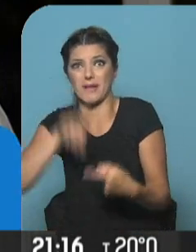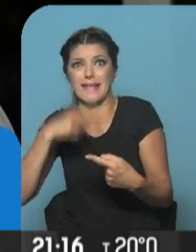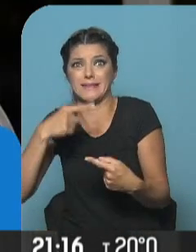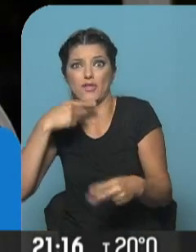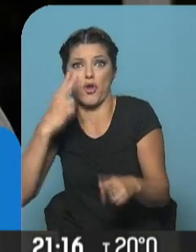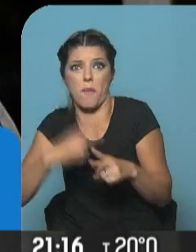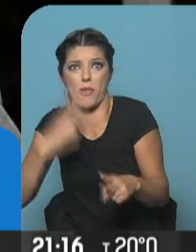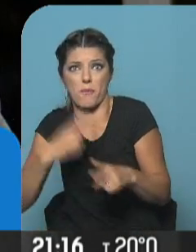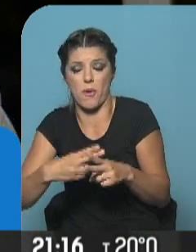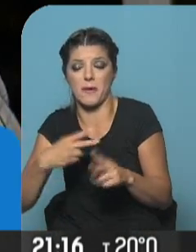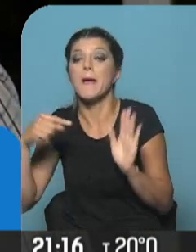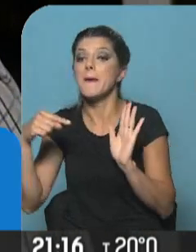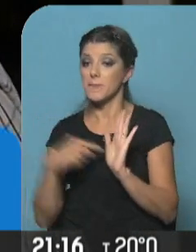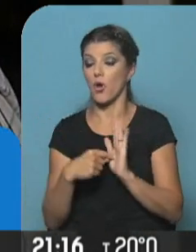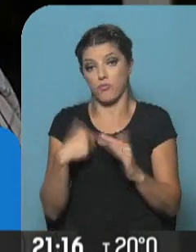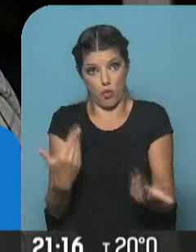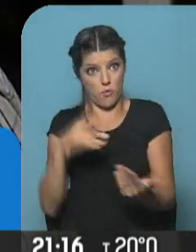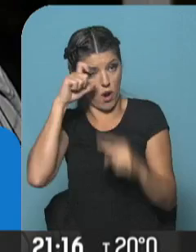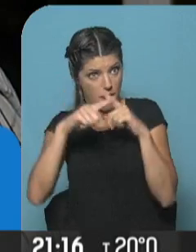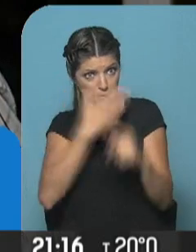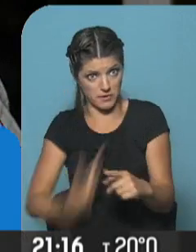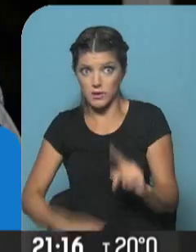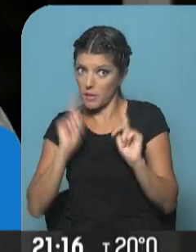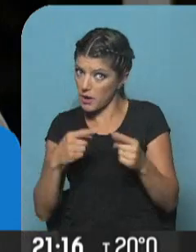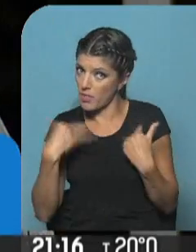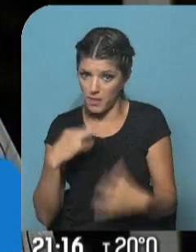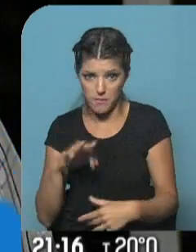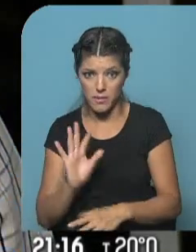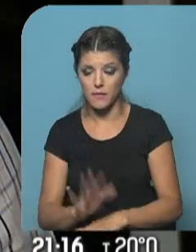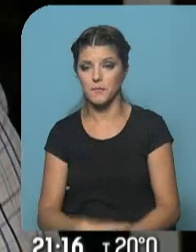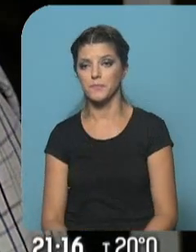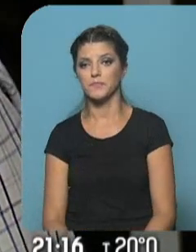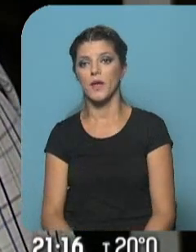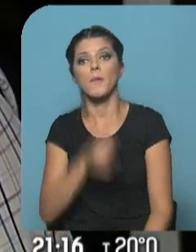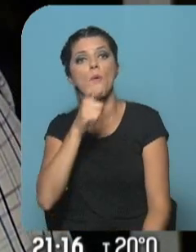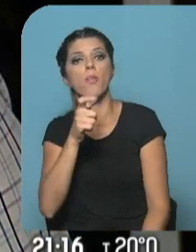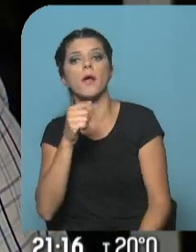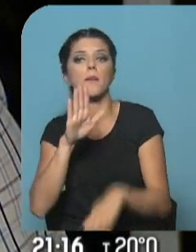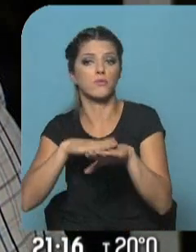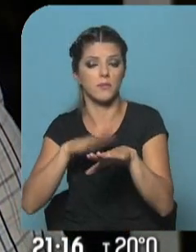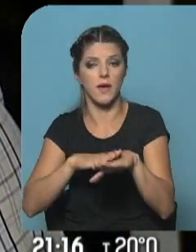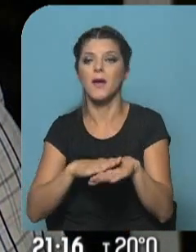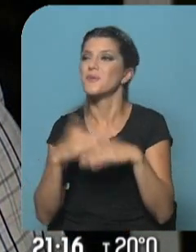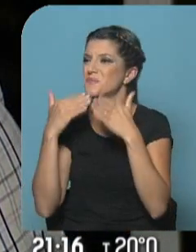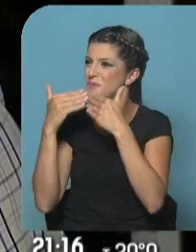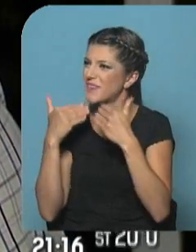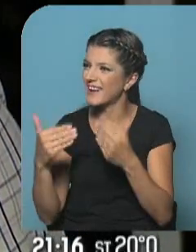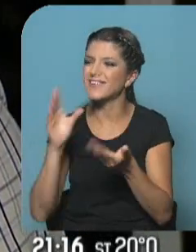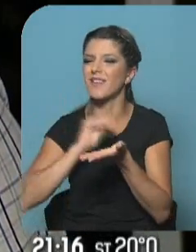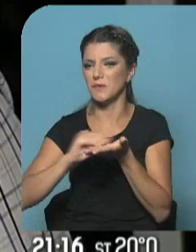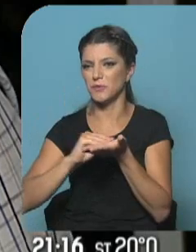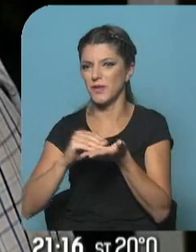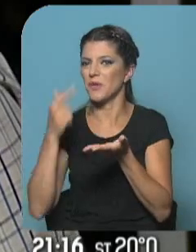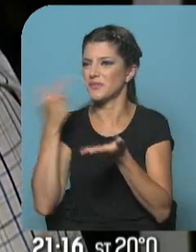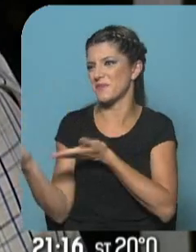que la expresidenta también va a tener que responder por su responsabilidad penal. Muchas gracias. Le agradecemos entonces al diputado Fernández Sánchez, que nos ha recibido